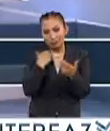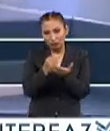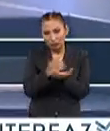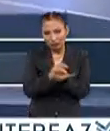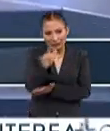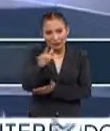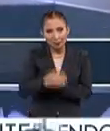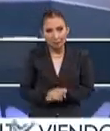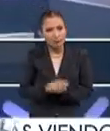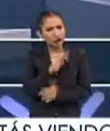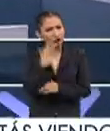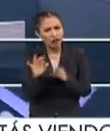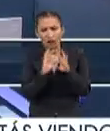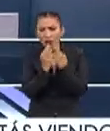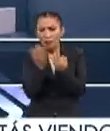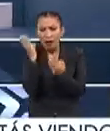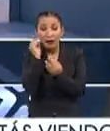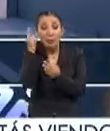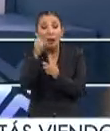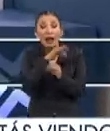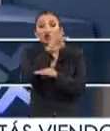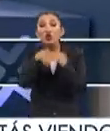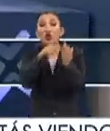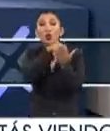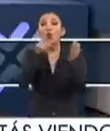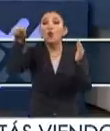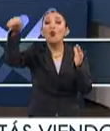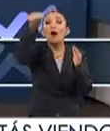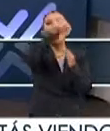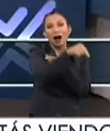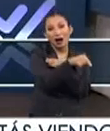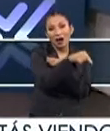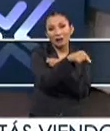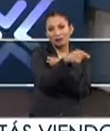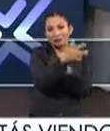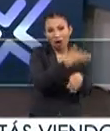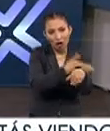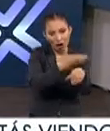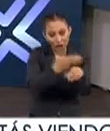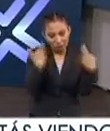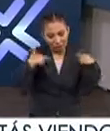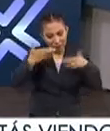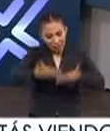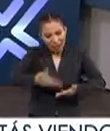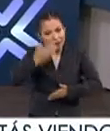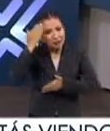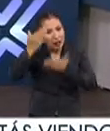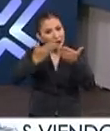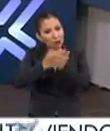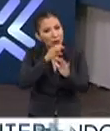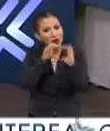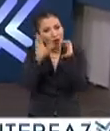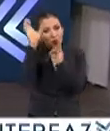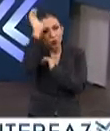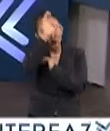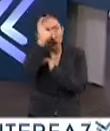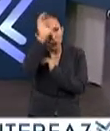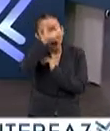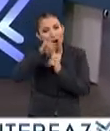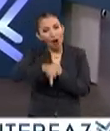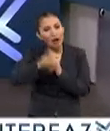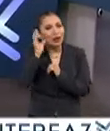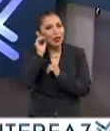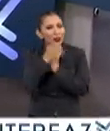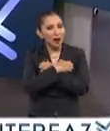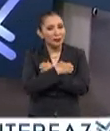Muchísimas gracias. Todas las formas de la radio para llegar a todas partes. Un honor representar al Servicio Nacional de Comunicación Cultural, que hoy es